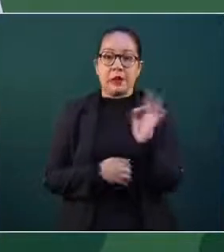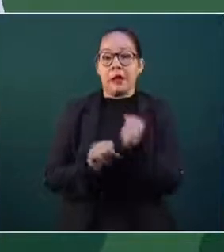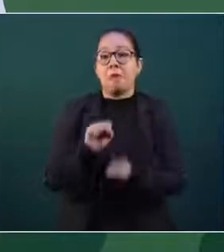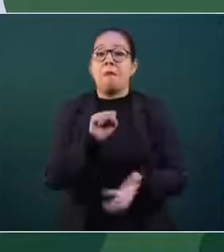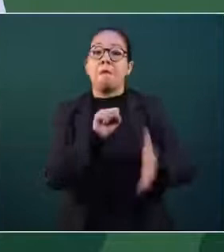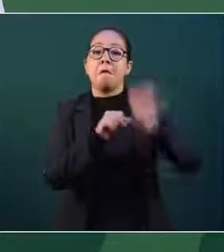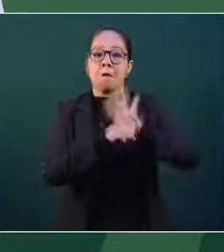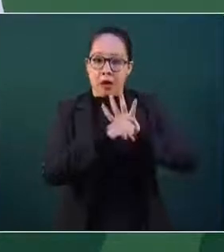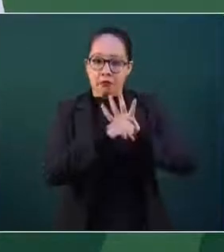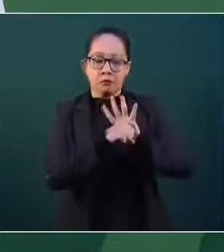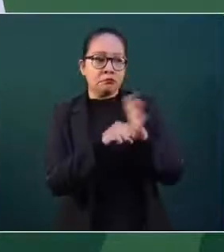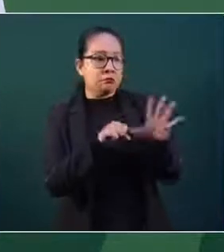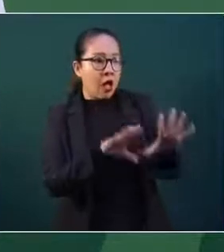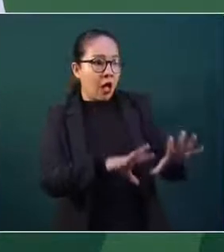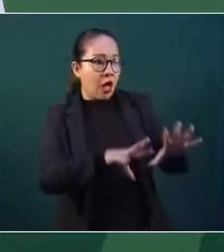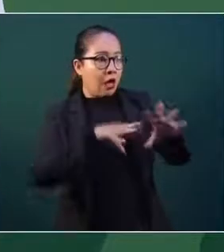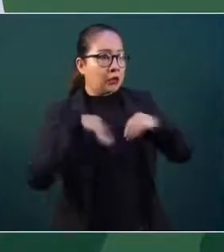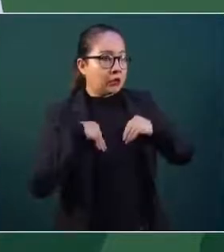el COVID.